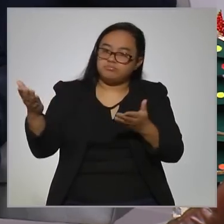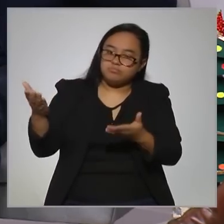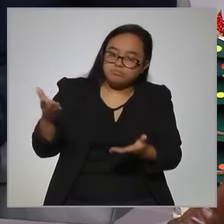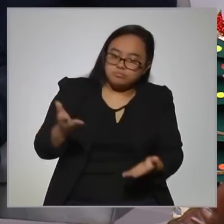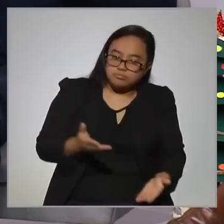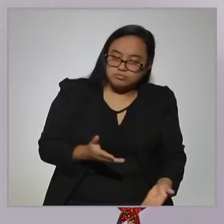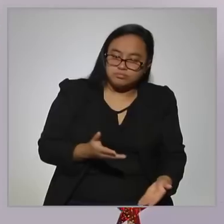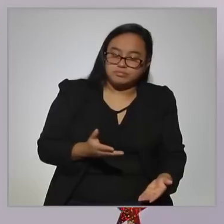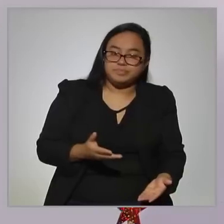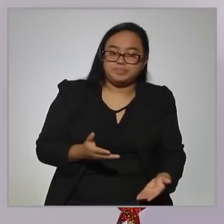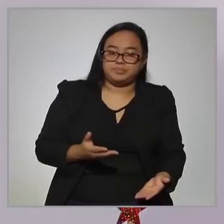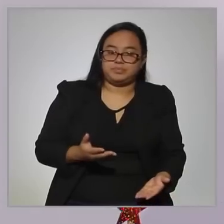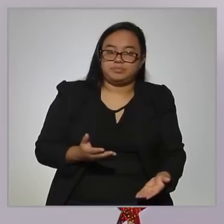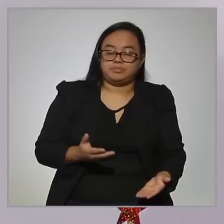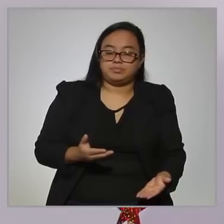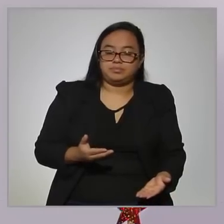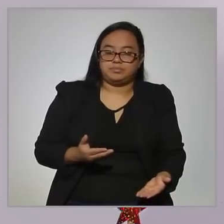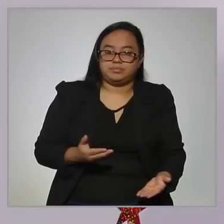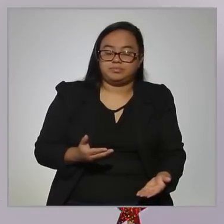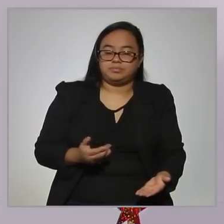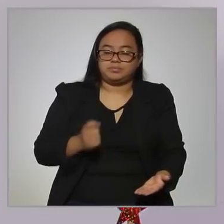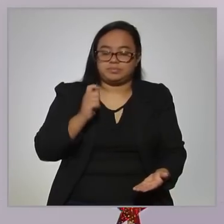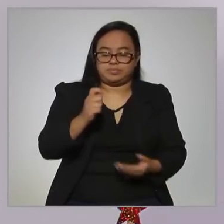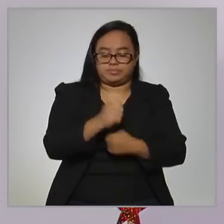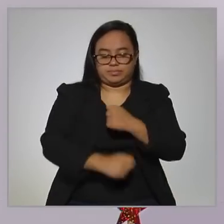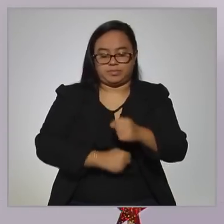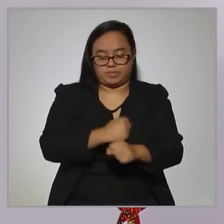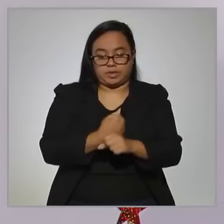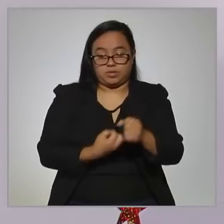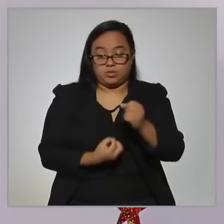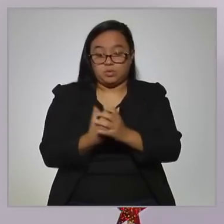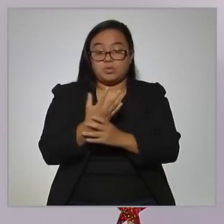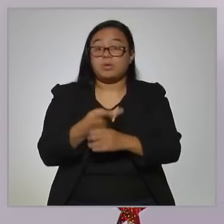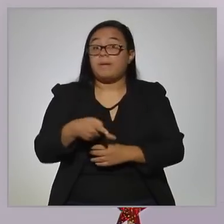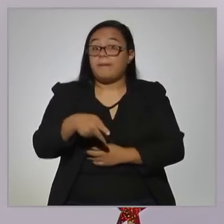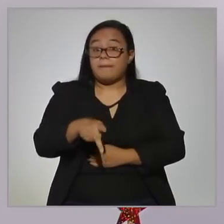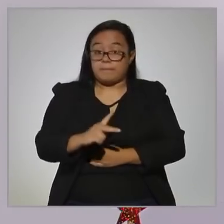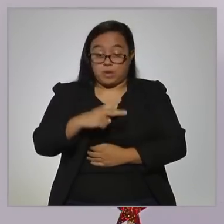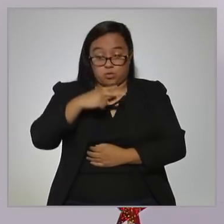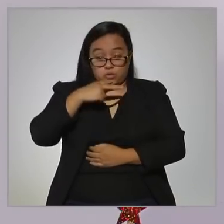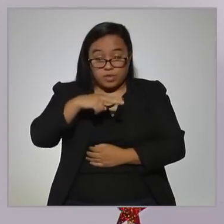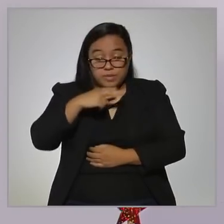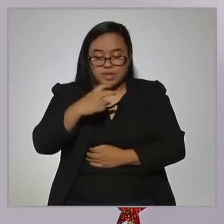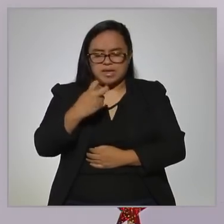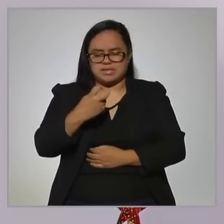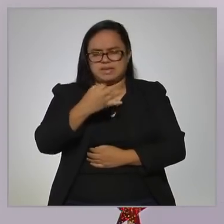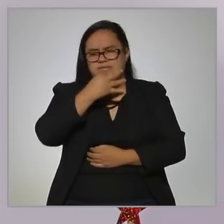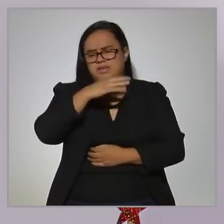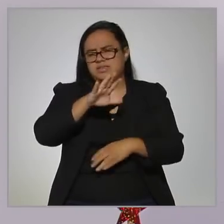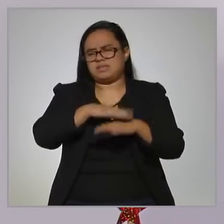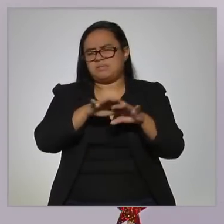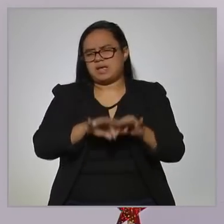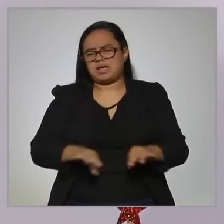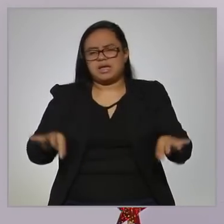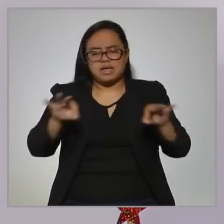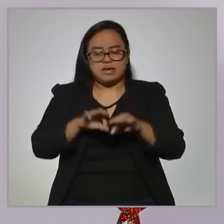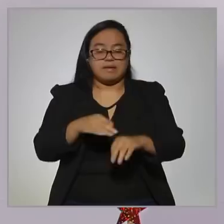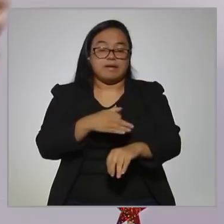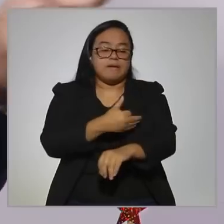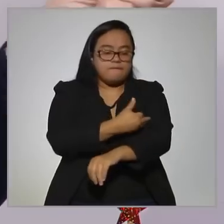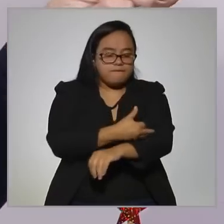manera parte de lo que va a ser el Año Nuevo, pero que la Navidad era la fiesta más importante,